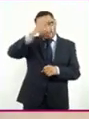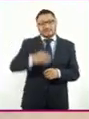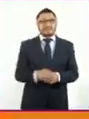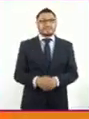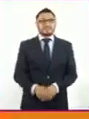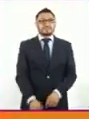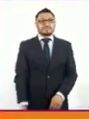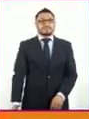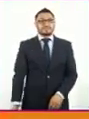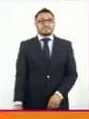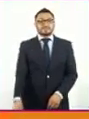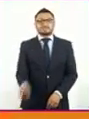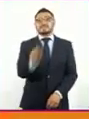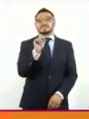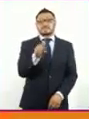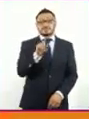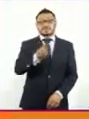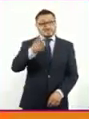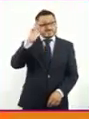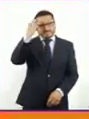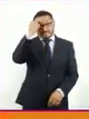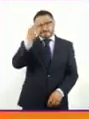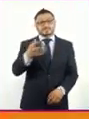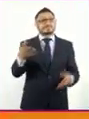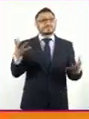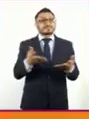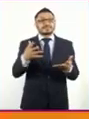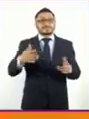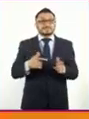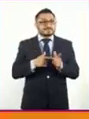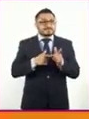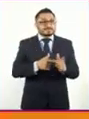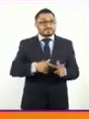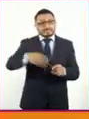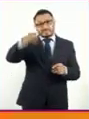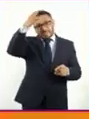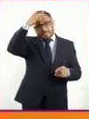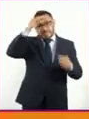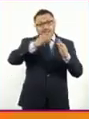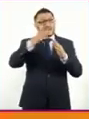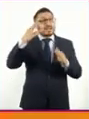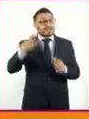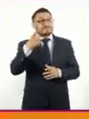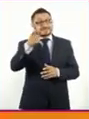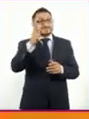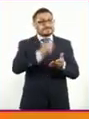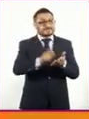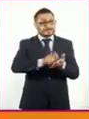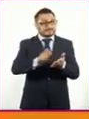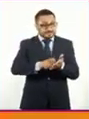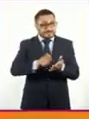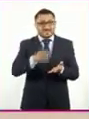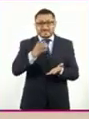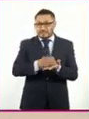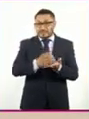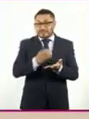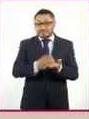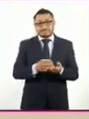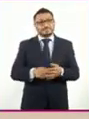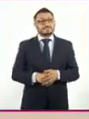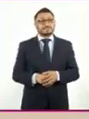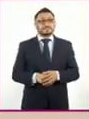sesión. Tomen en cuenta llevar un seguimiento del programa Aprende en Casa 3 en su cuaderno de la asignatura.